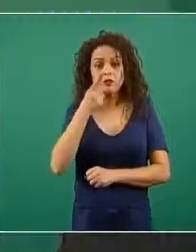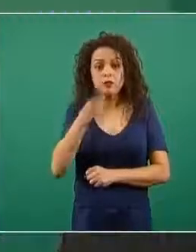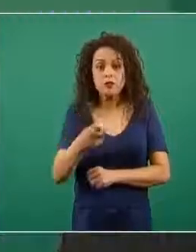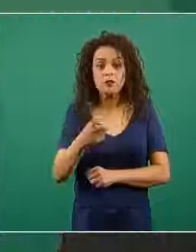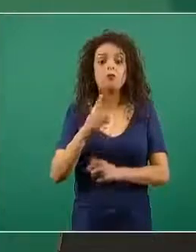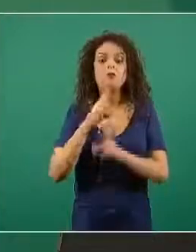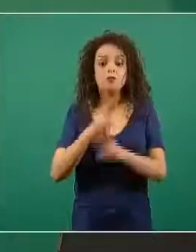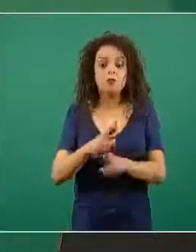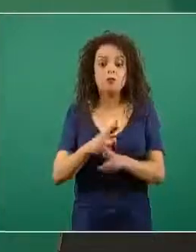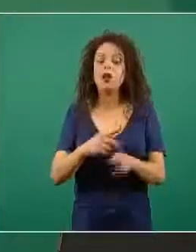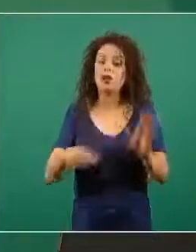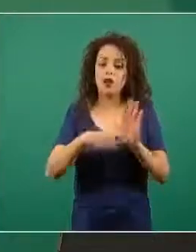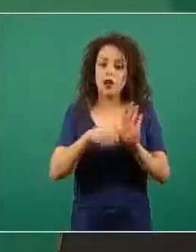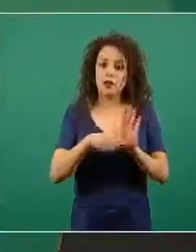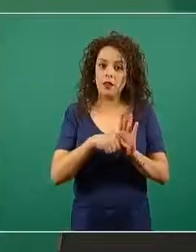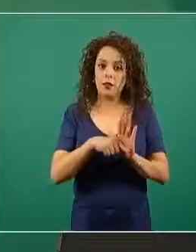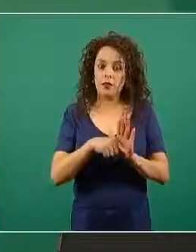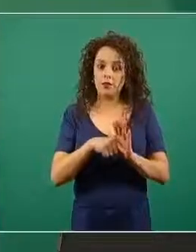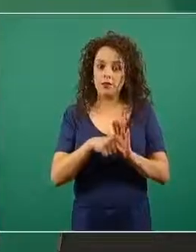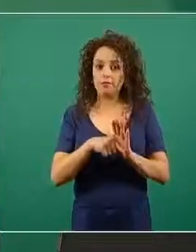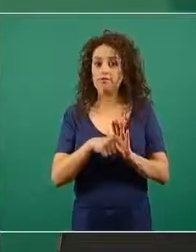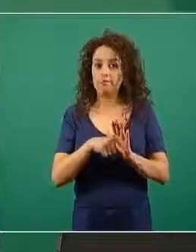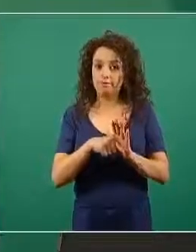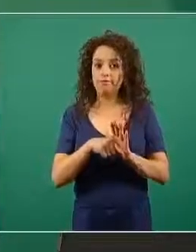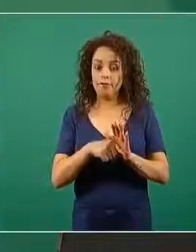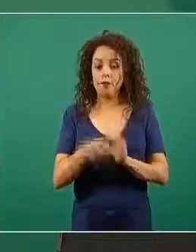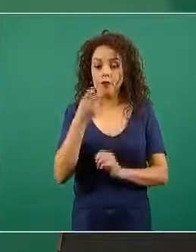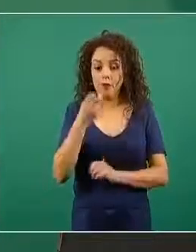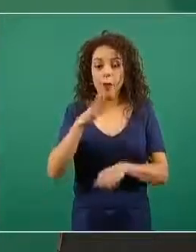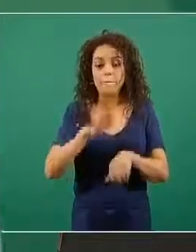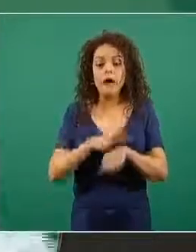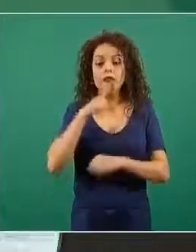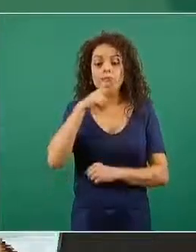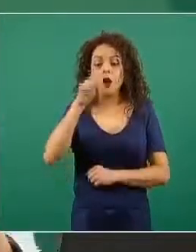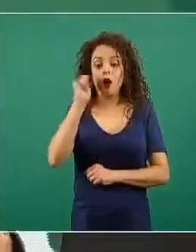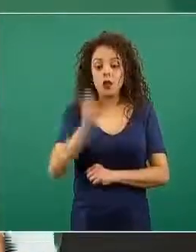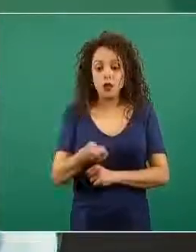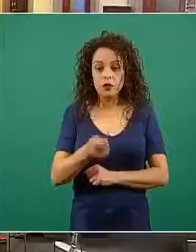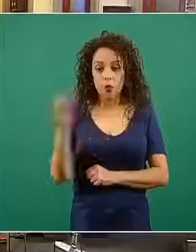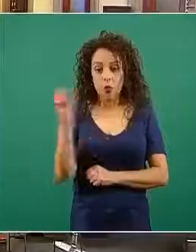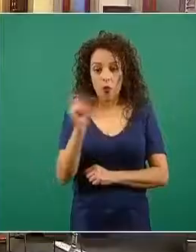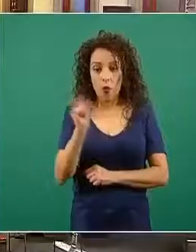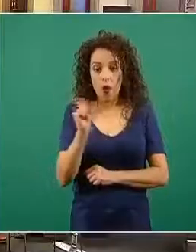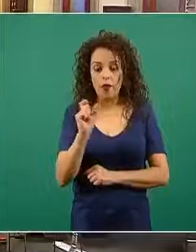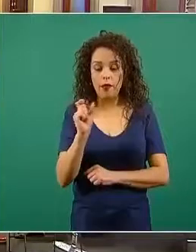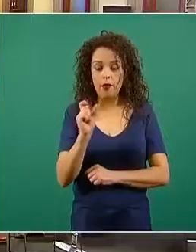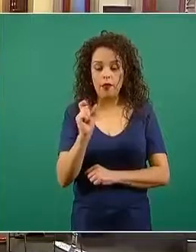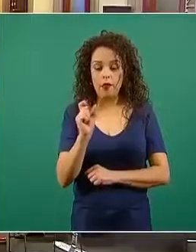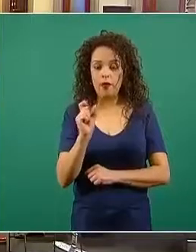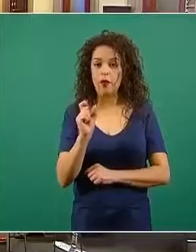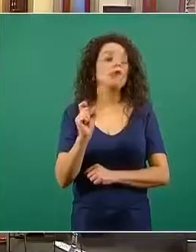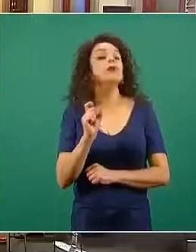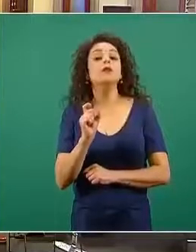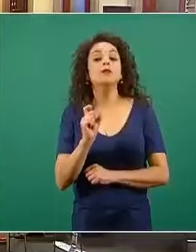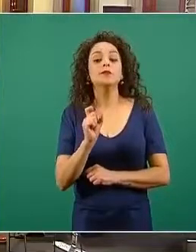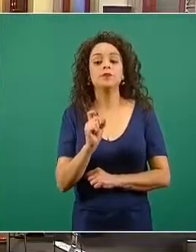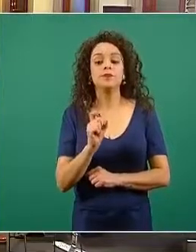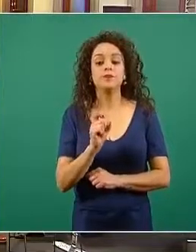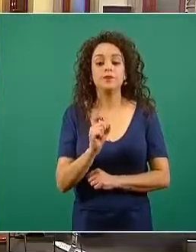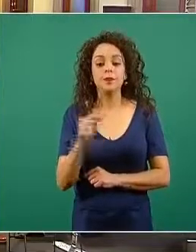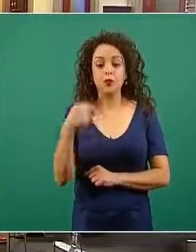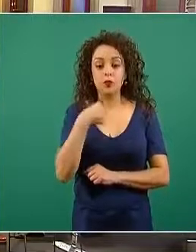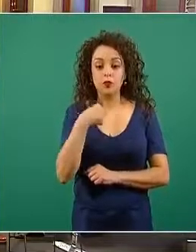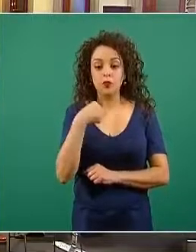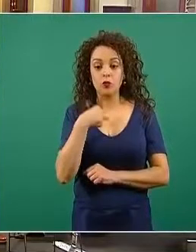un resultado negativo. Entonces, lo ideal es cuando yo me encuentro como